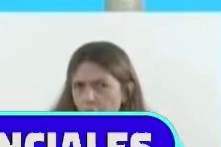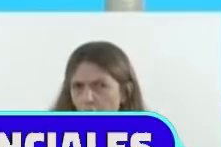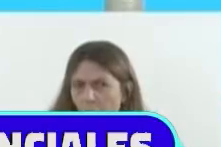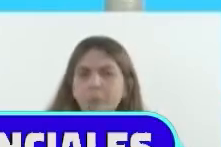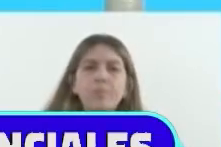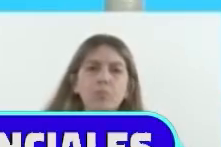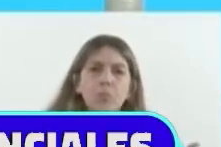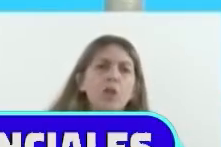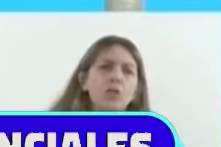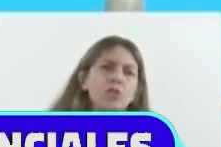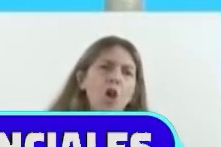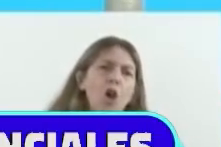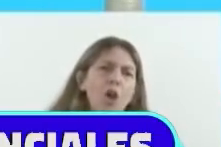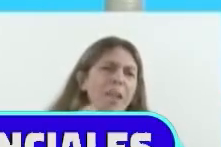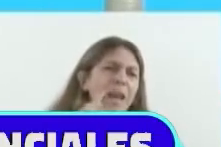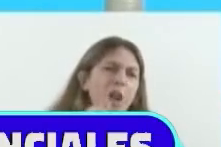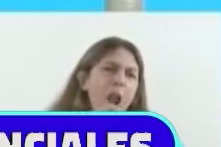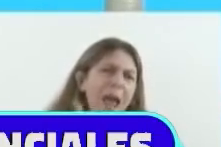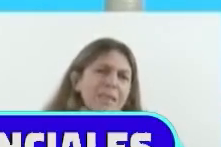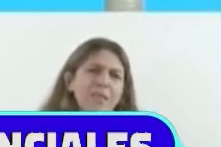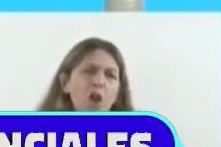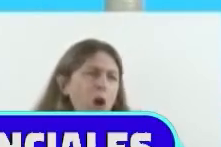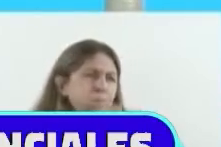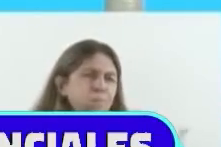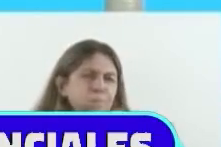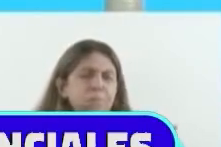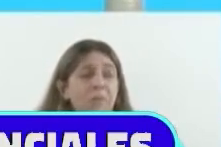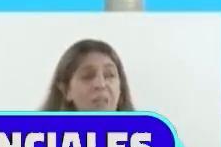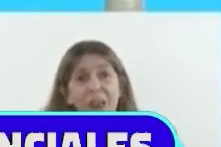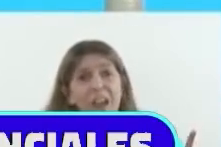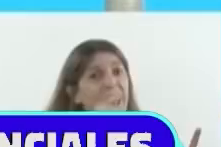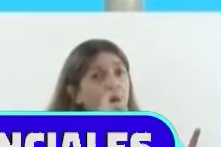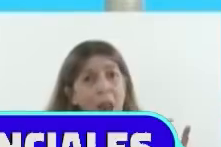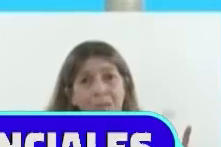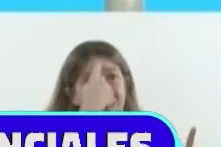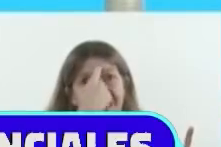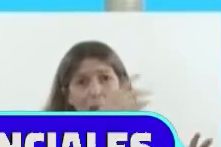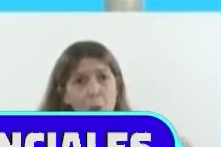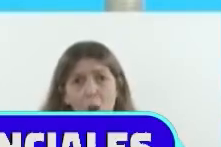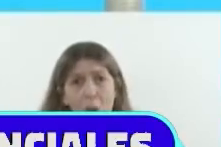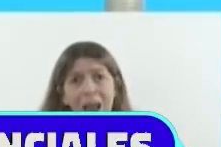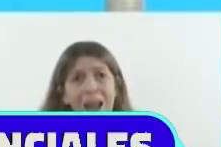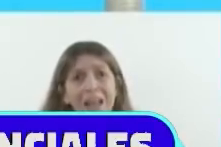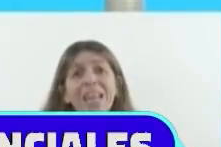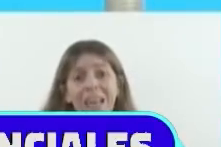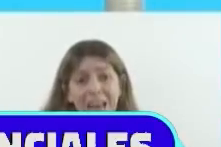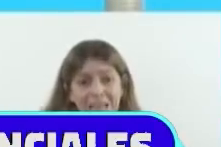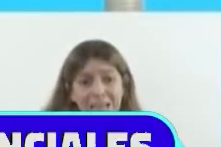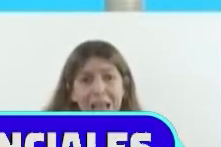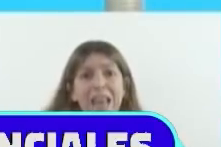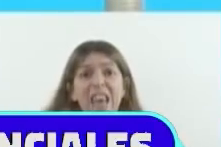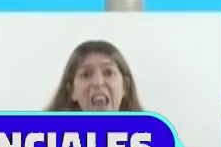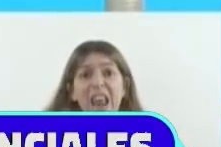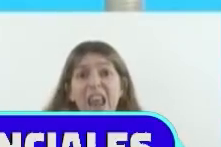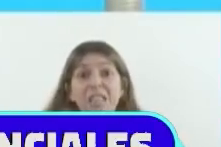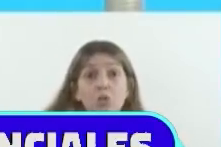la mañana tuve una larga charla con Nicolás, ¿no? La verdad es que Nicolás tiene una mirada igual a la mía. Todos queremos que la presencialidad vuelva. Lo que pasa es